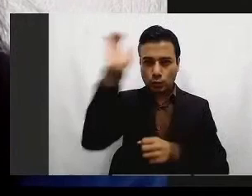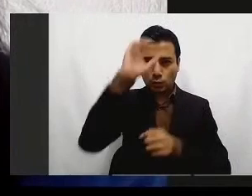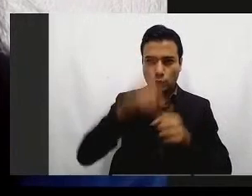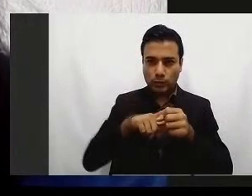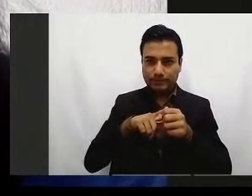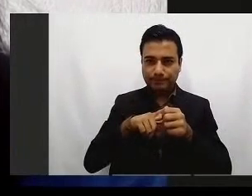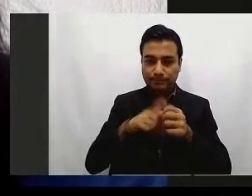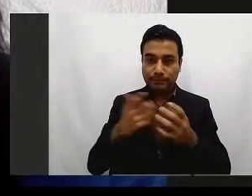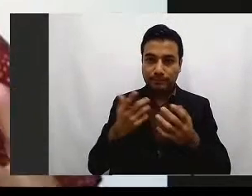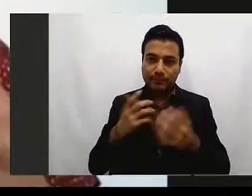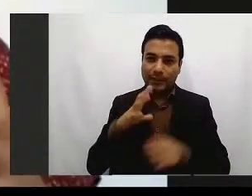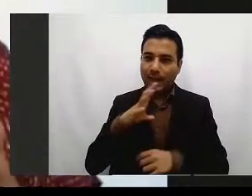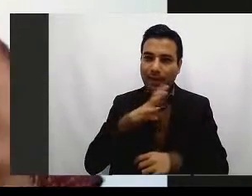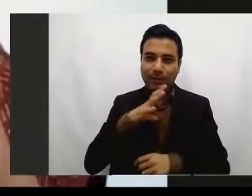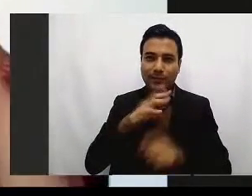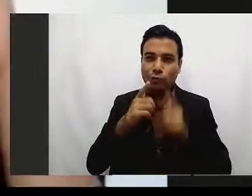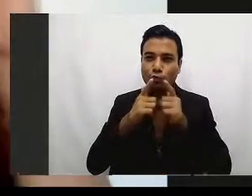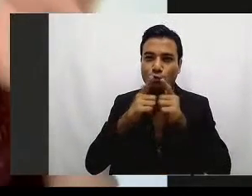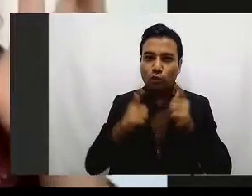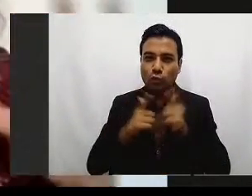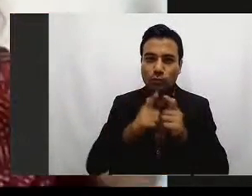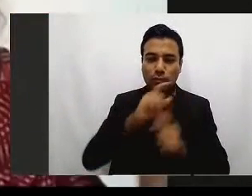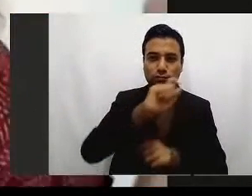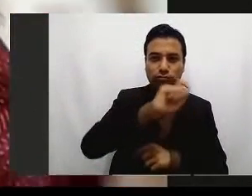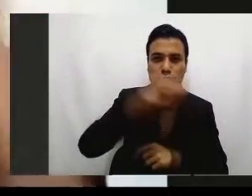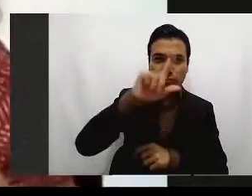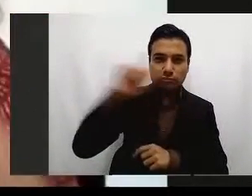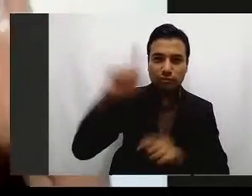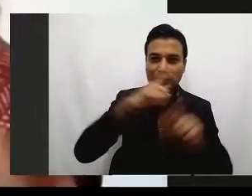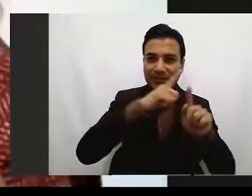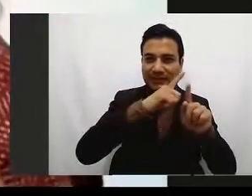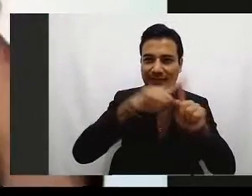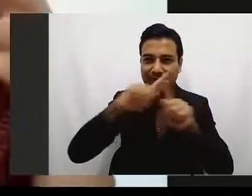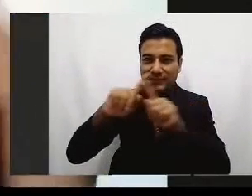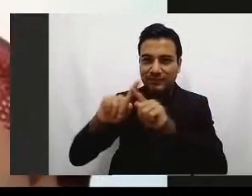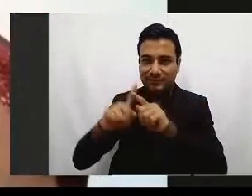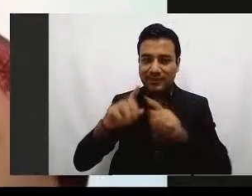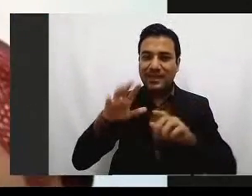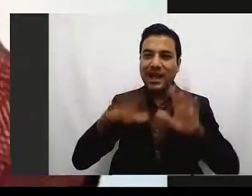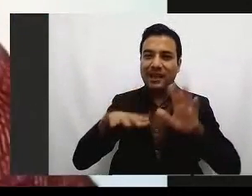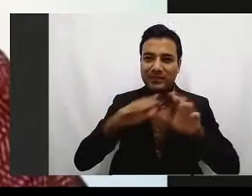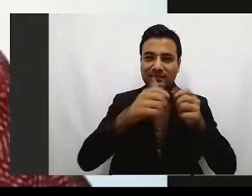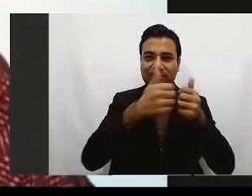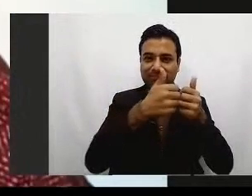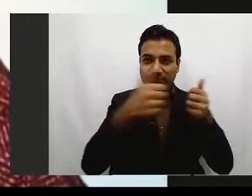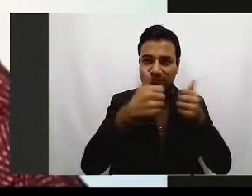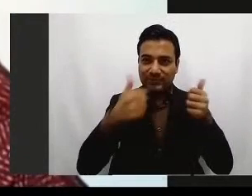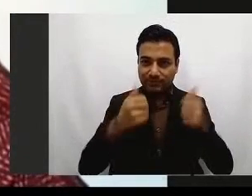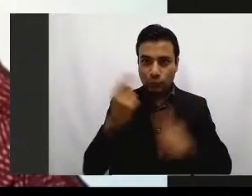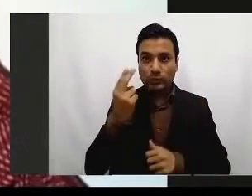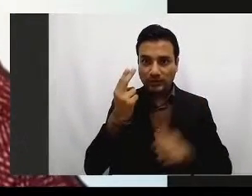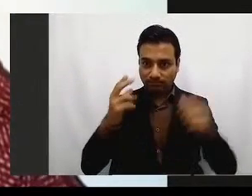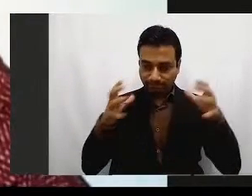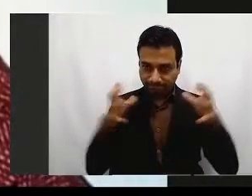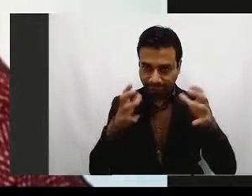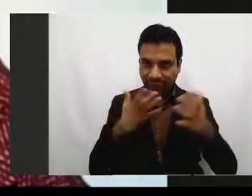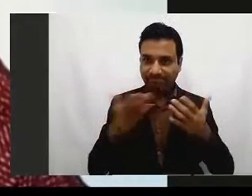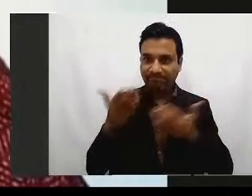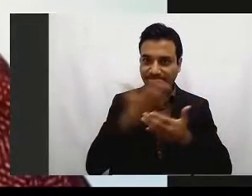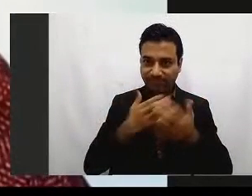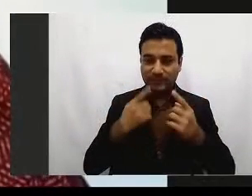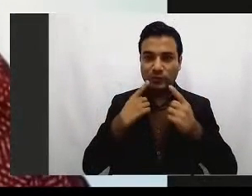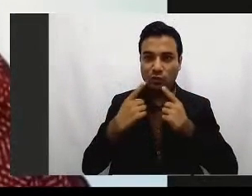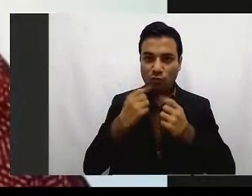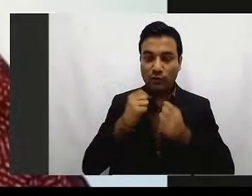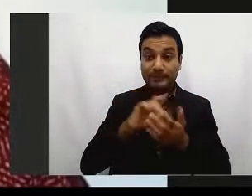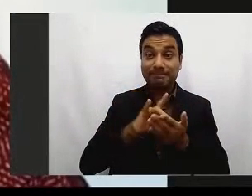tantas disciplinas y hay tantos sectores que en efecto no son pequeñas burbujas que también necesitan un diálogo para fortalecernos, entonces pues te